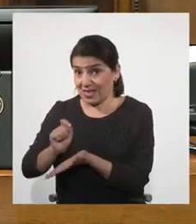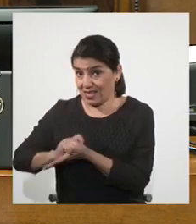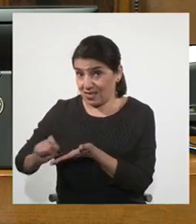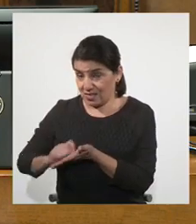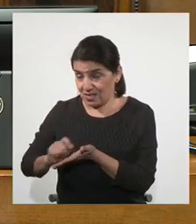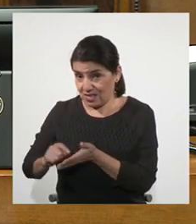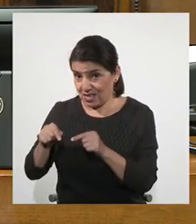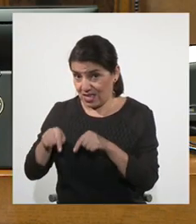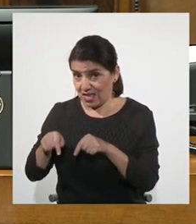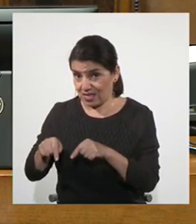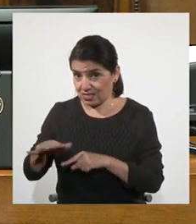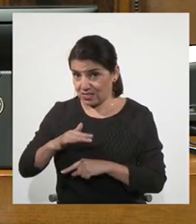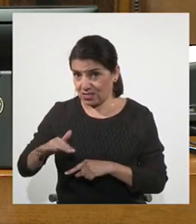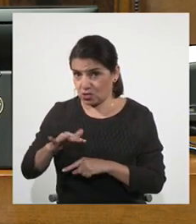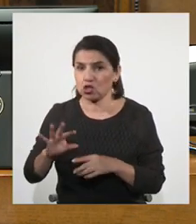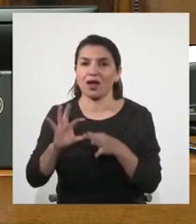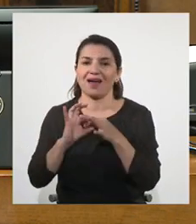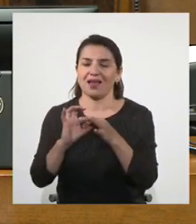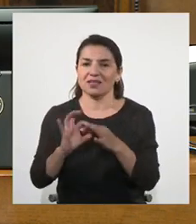Presidenta.